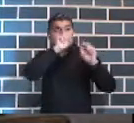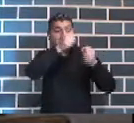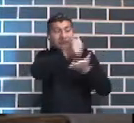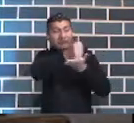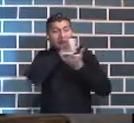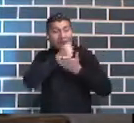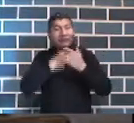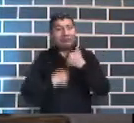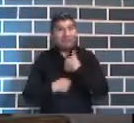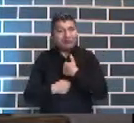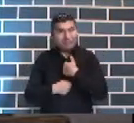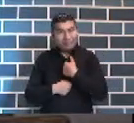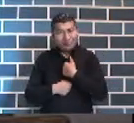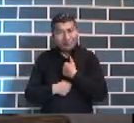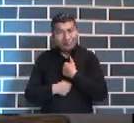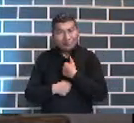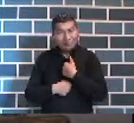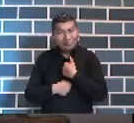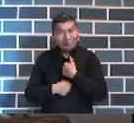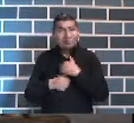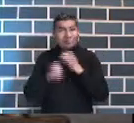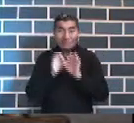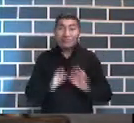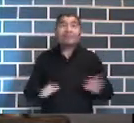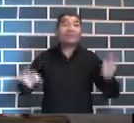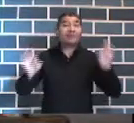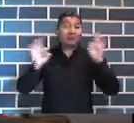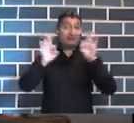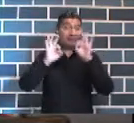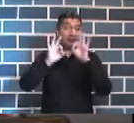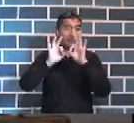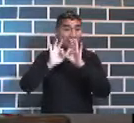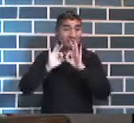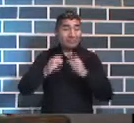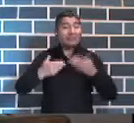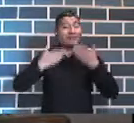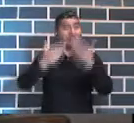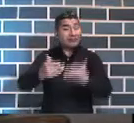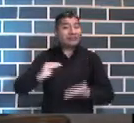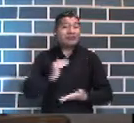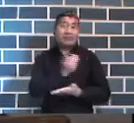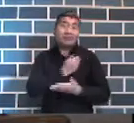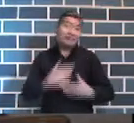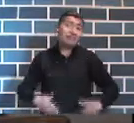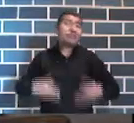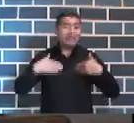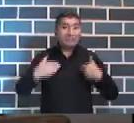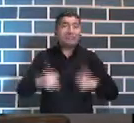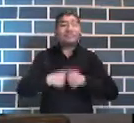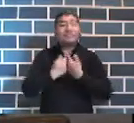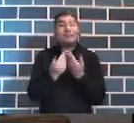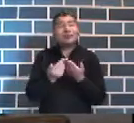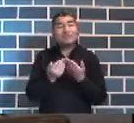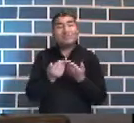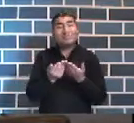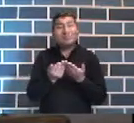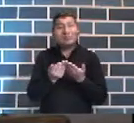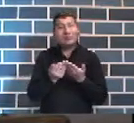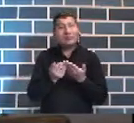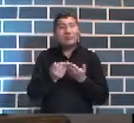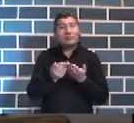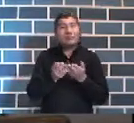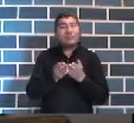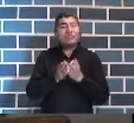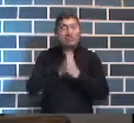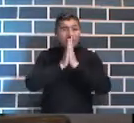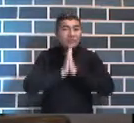ayudar importante también es colocar nuestra vida como parte de la